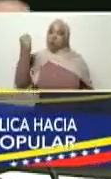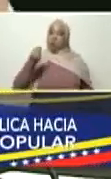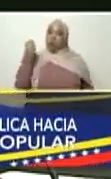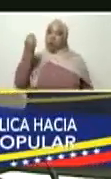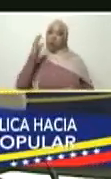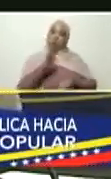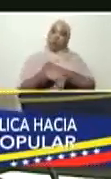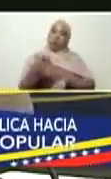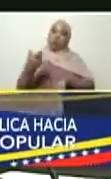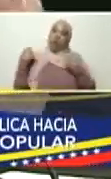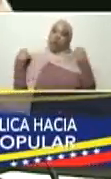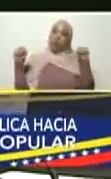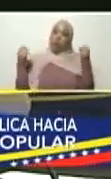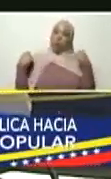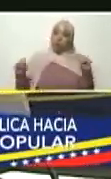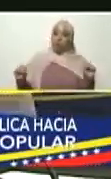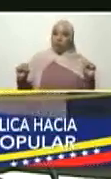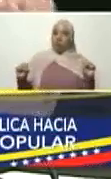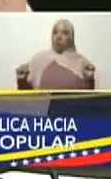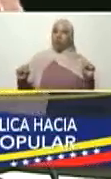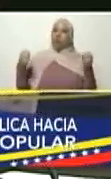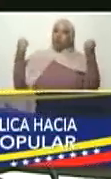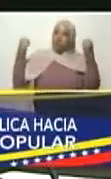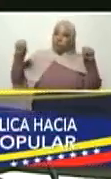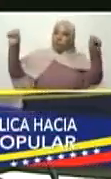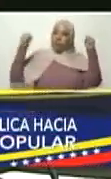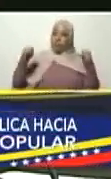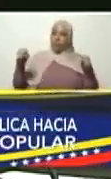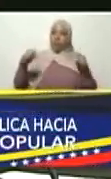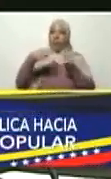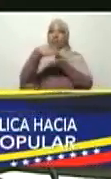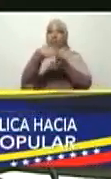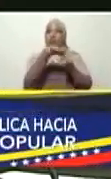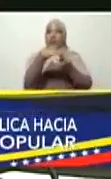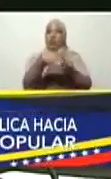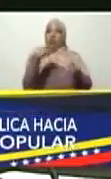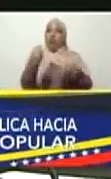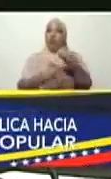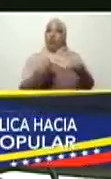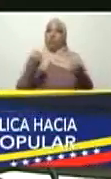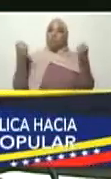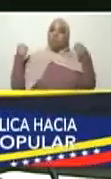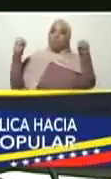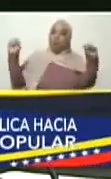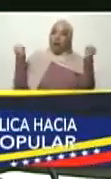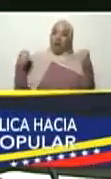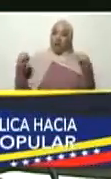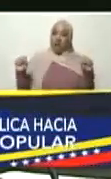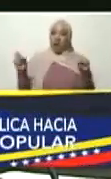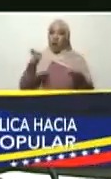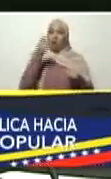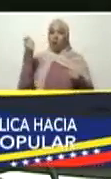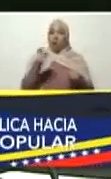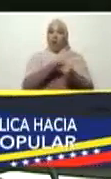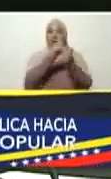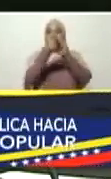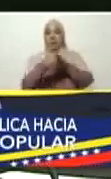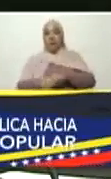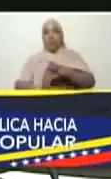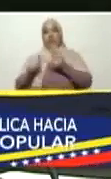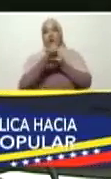porque es desde la praxis, desde la práctica, desde la realidad concreta, que nosotros podemos, de verdad, transformar integralmente la